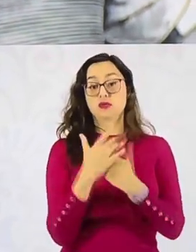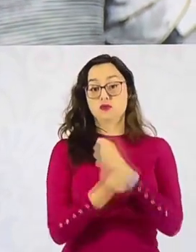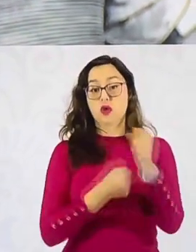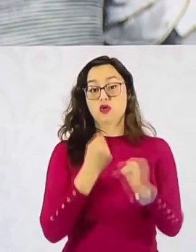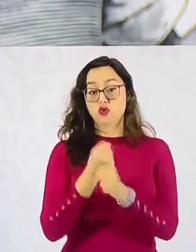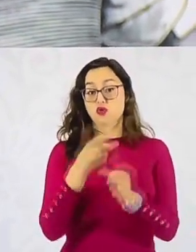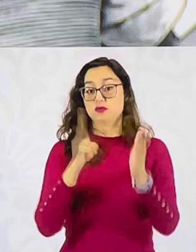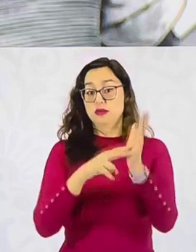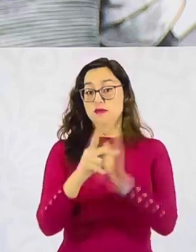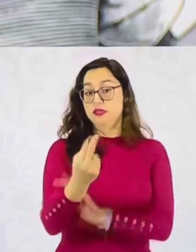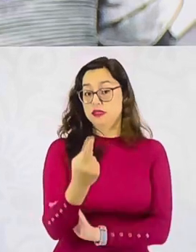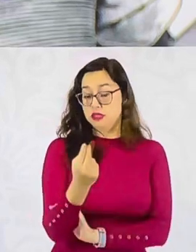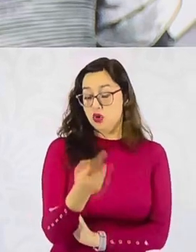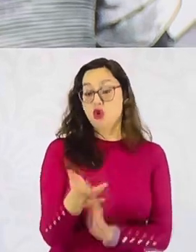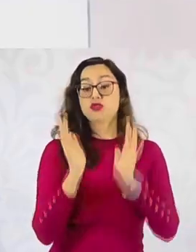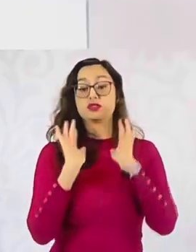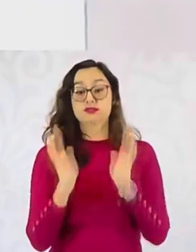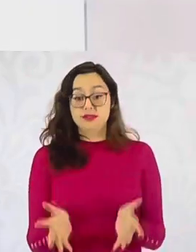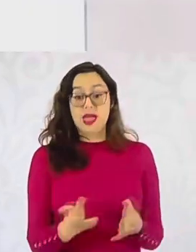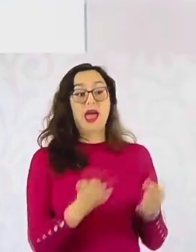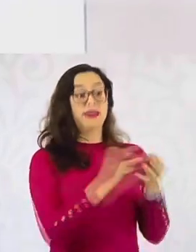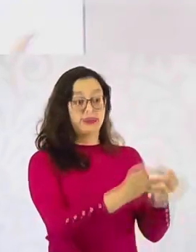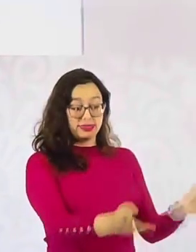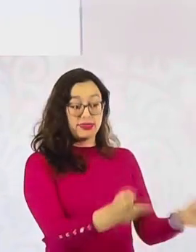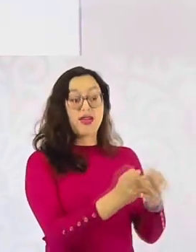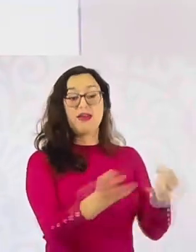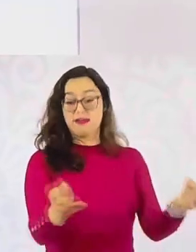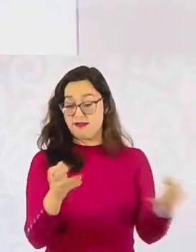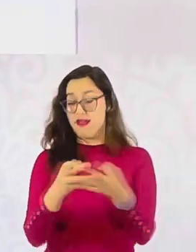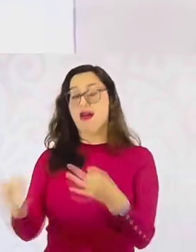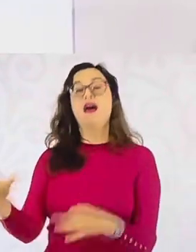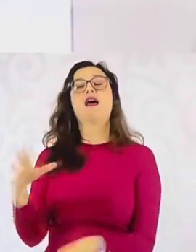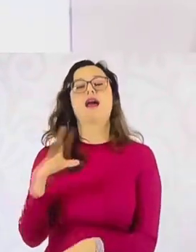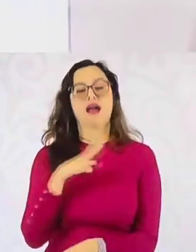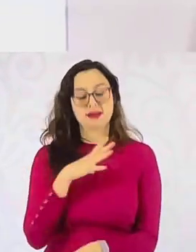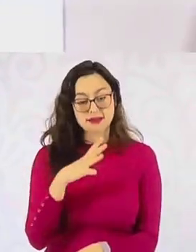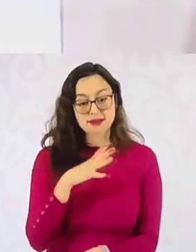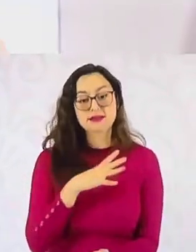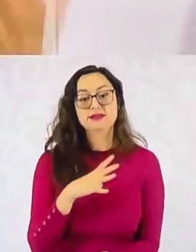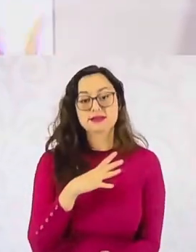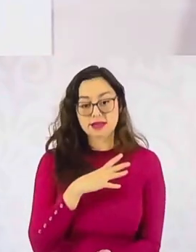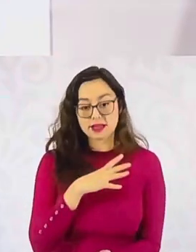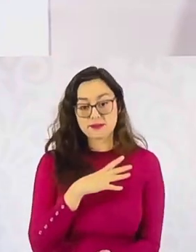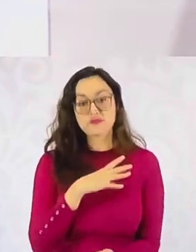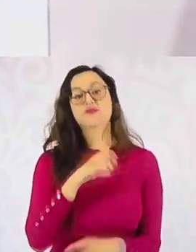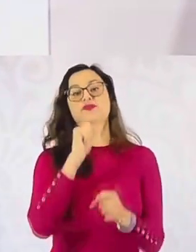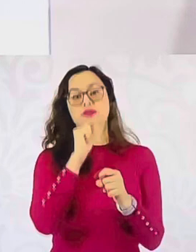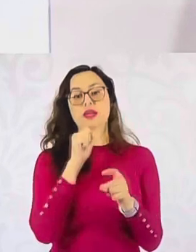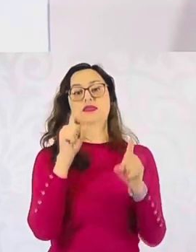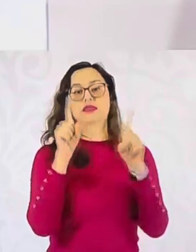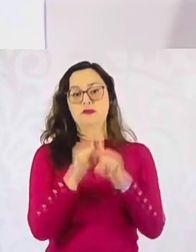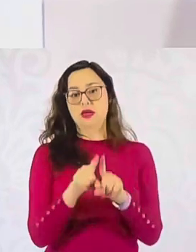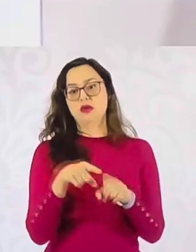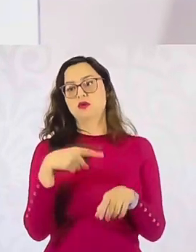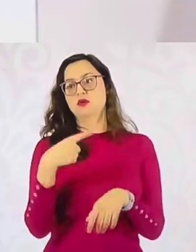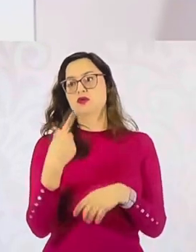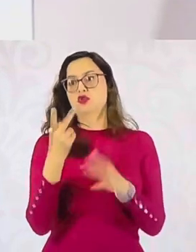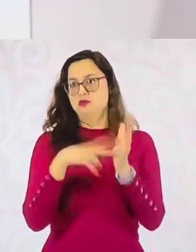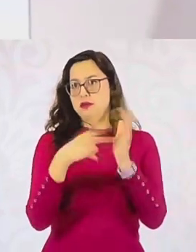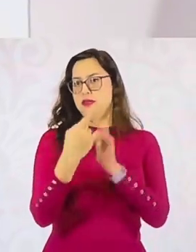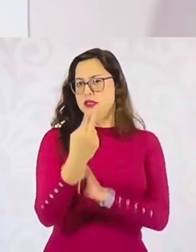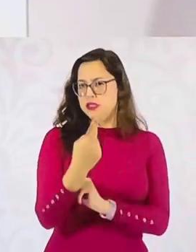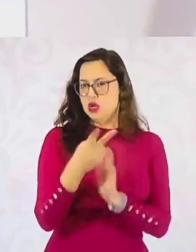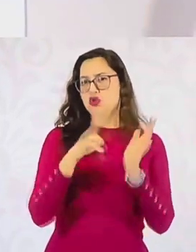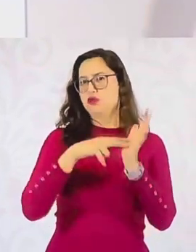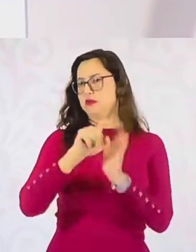está. En algunas entidades de la República incluso ya hay reserva territorial para los siguientes años. Va a